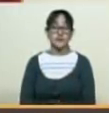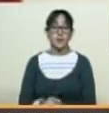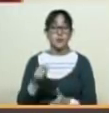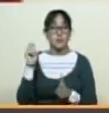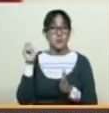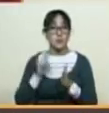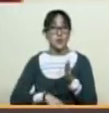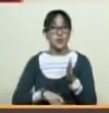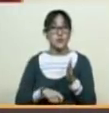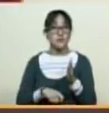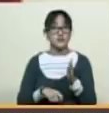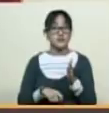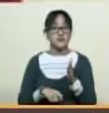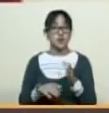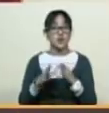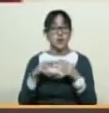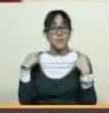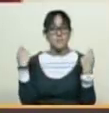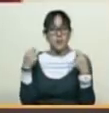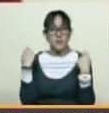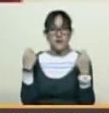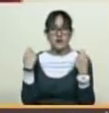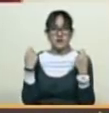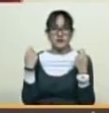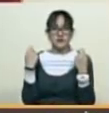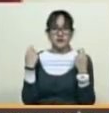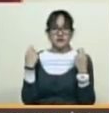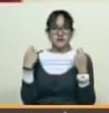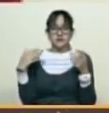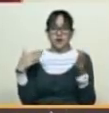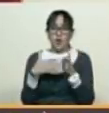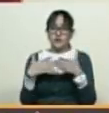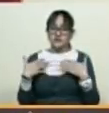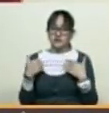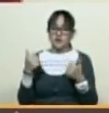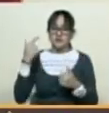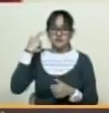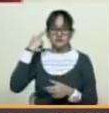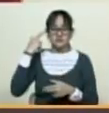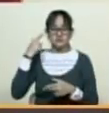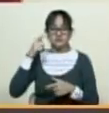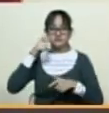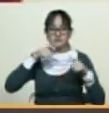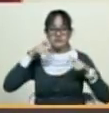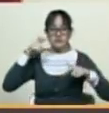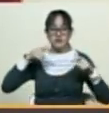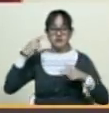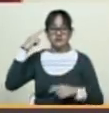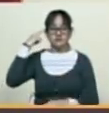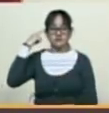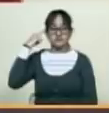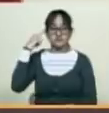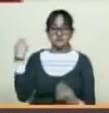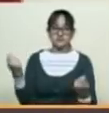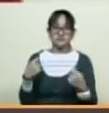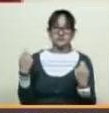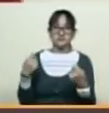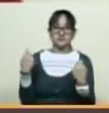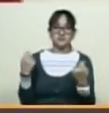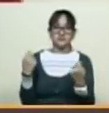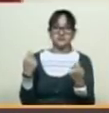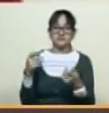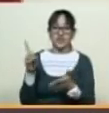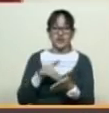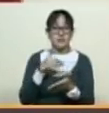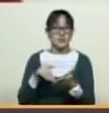prohibido toda aquella propaganda, publicidad que atente contra la salud mental de los ciudadanos y que promueva los estereotipos